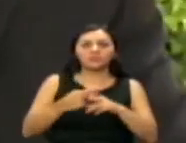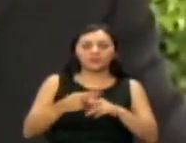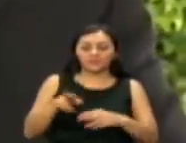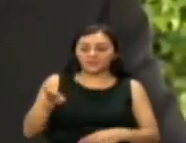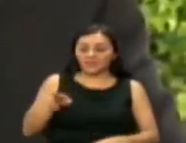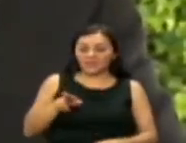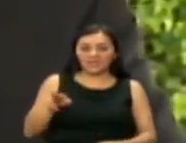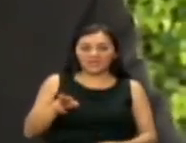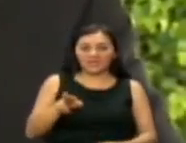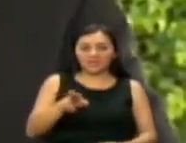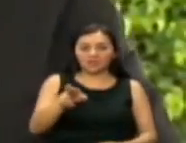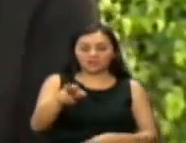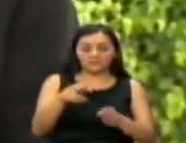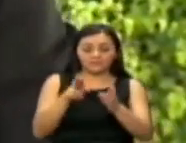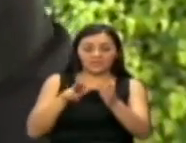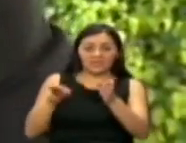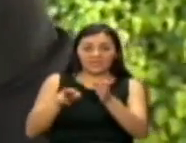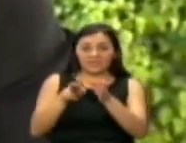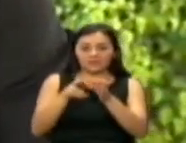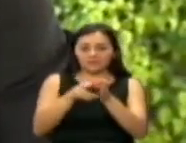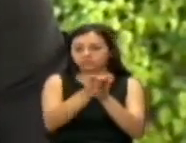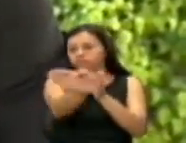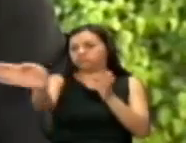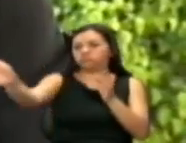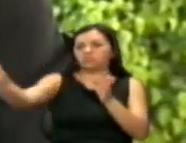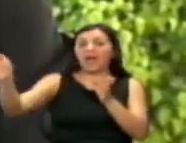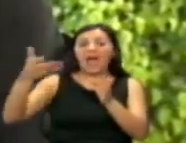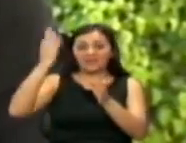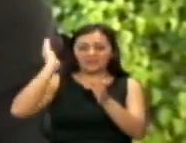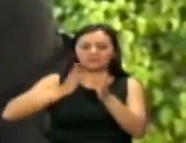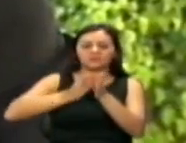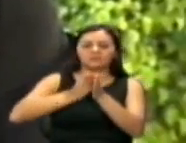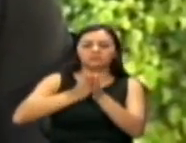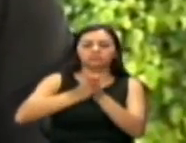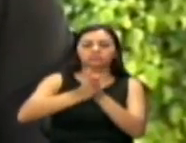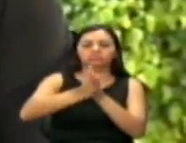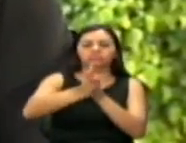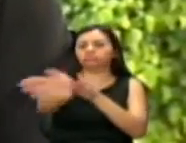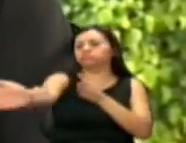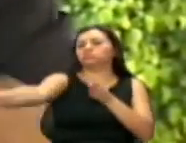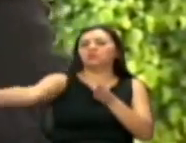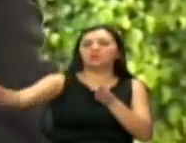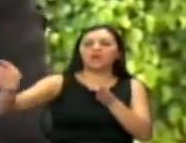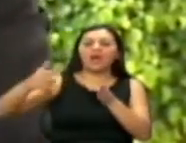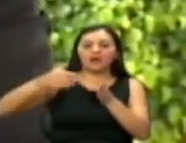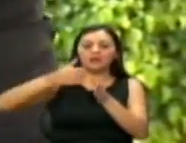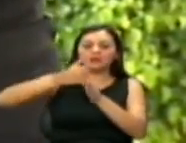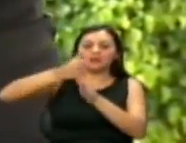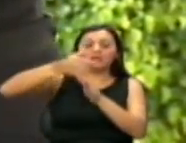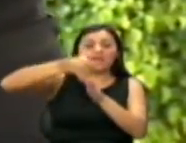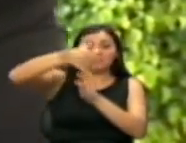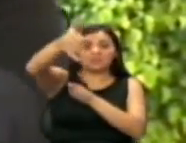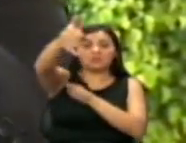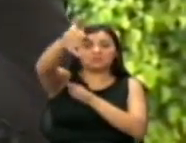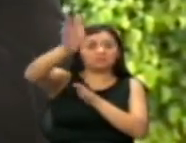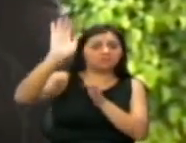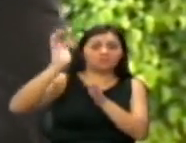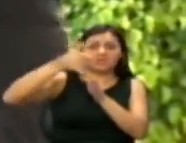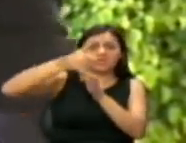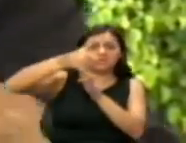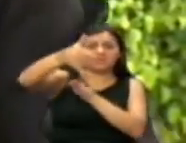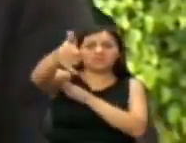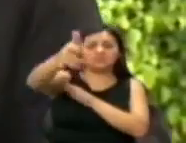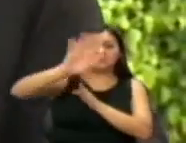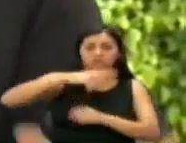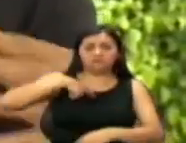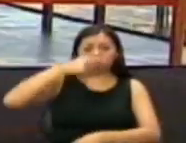cambiado de curso, pero se sabía por dónde corría anteriormente el río. Entonces, ese es el límite. Y yo puedo decir, no, este